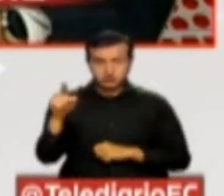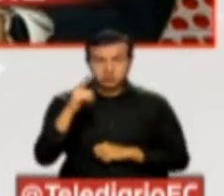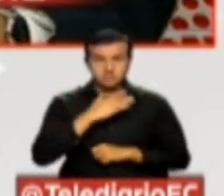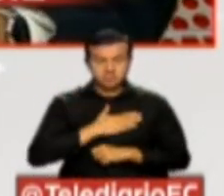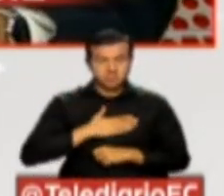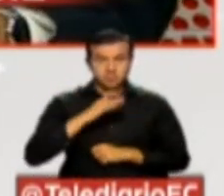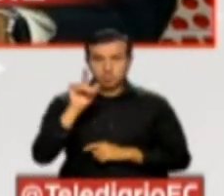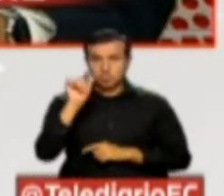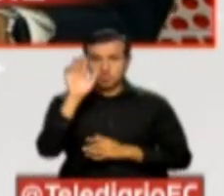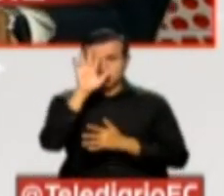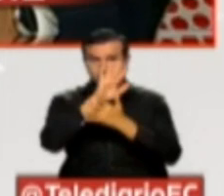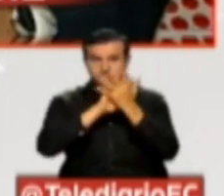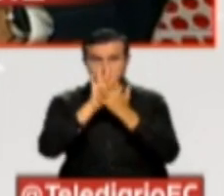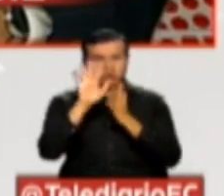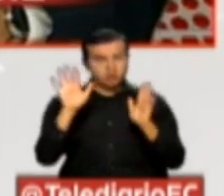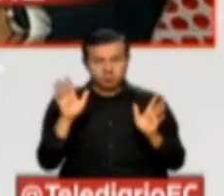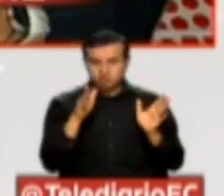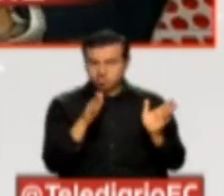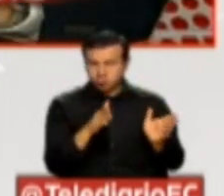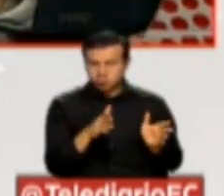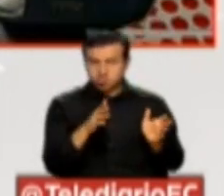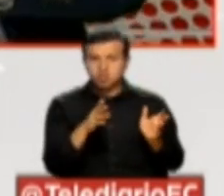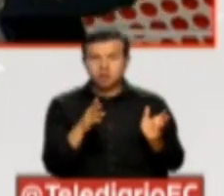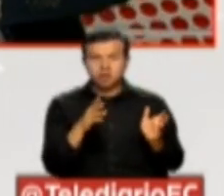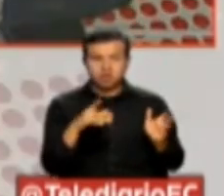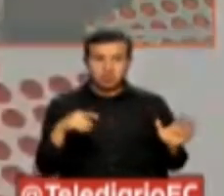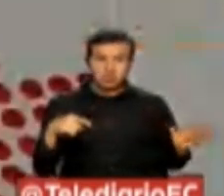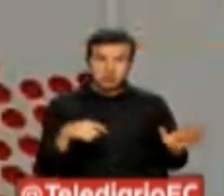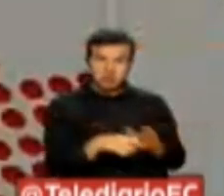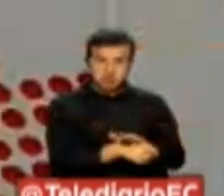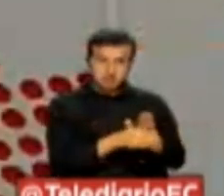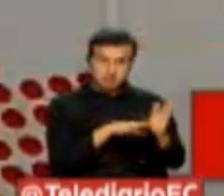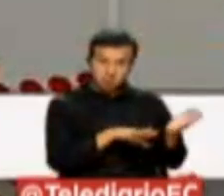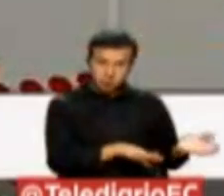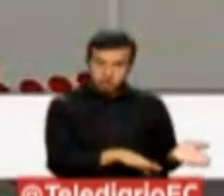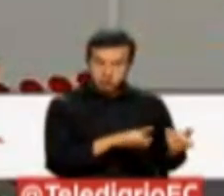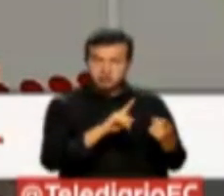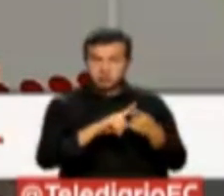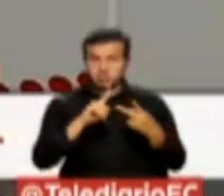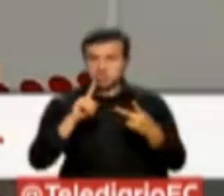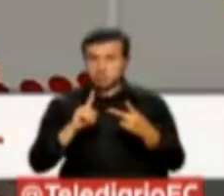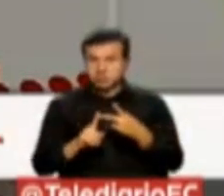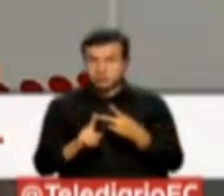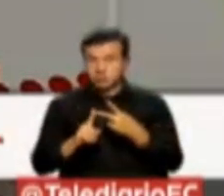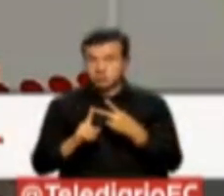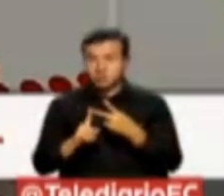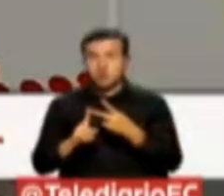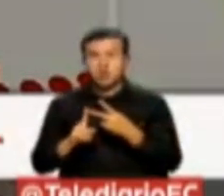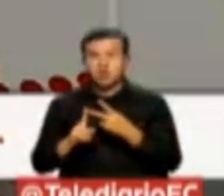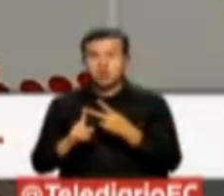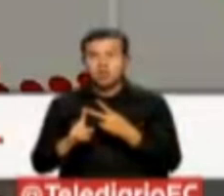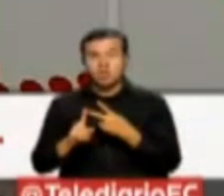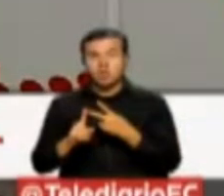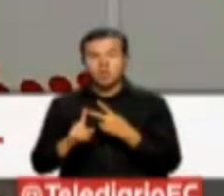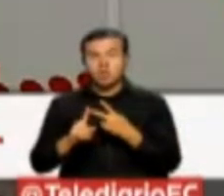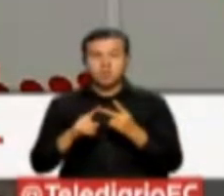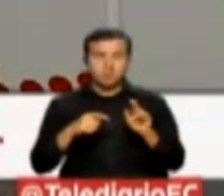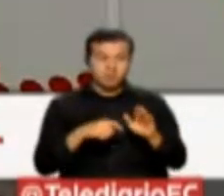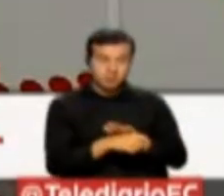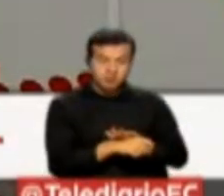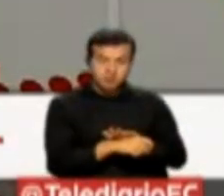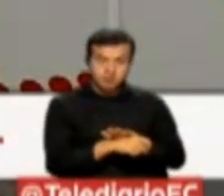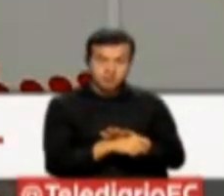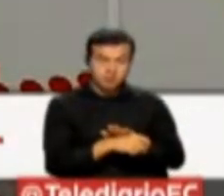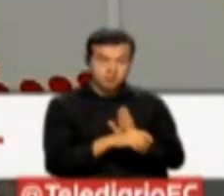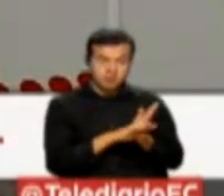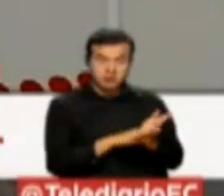no confundamos lo que es un asesinato y confundirlo con un homicidio. El asesinato